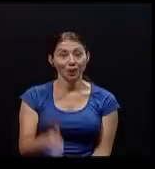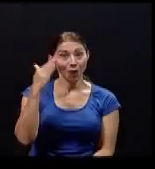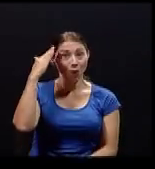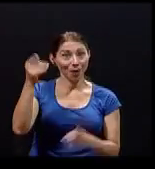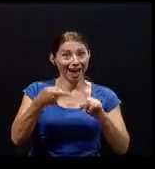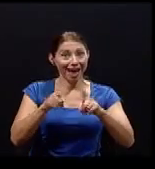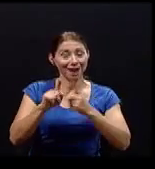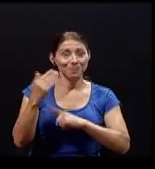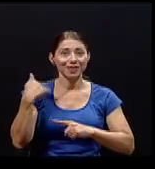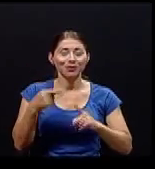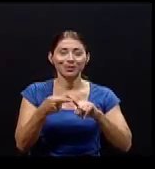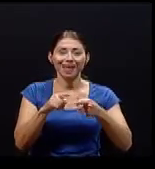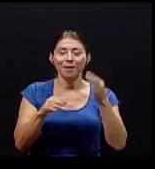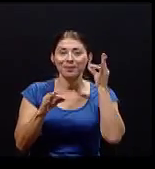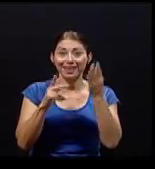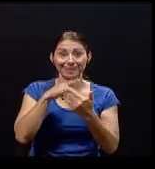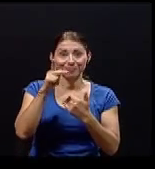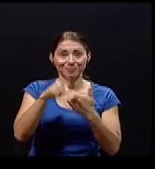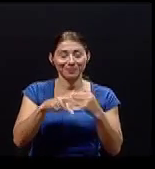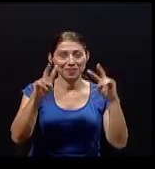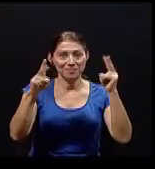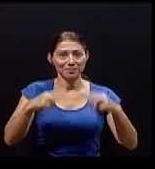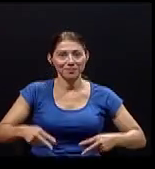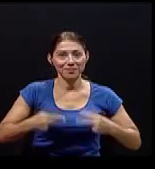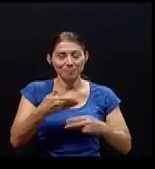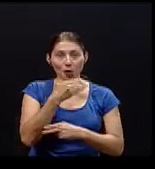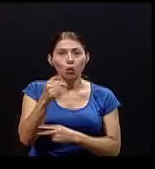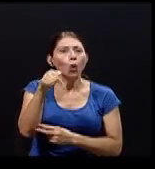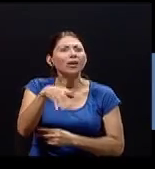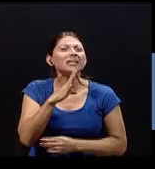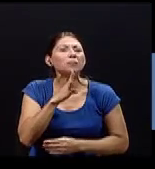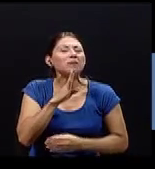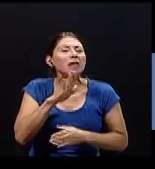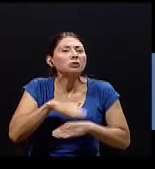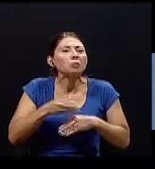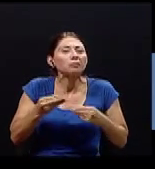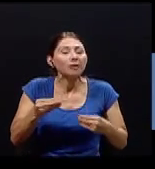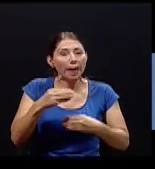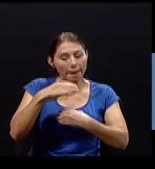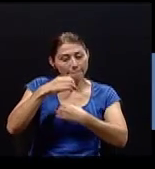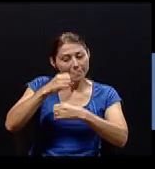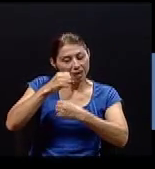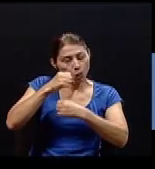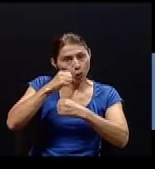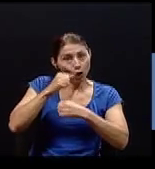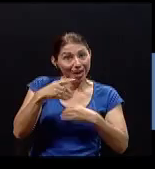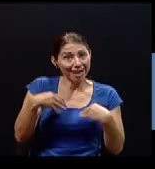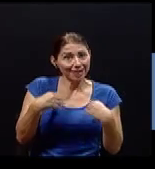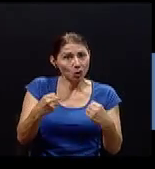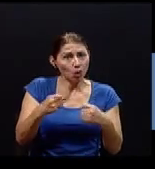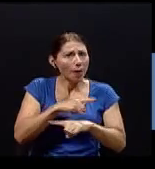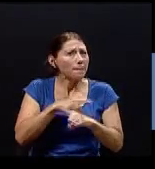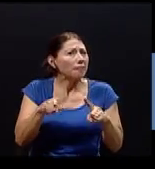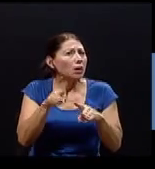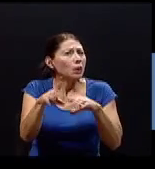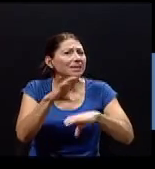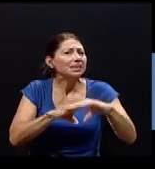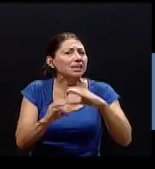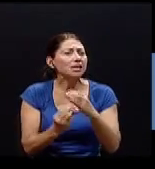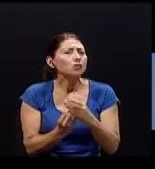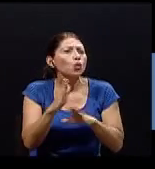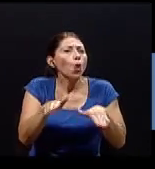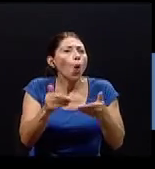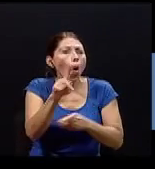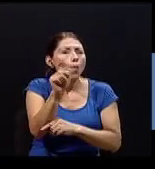Hola amigos y amigas de Vivir Mejor. Hoy estamos conversando acerca de la microbiología y la salud. Pero ¿cómo surgió esta ciencia?